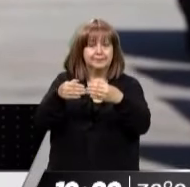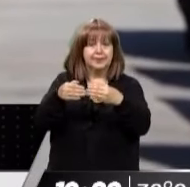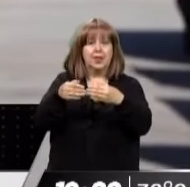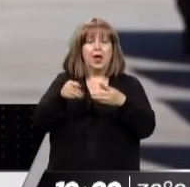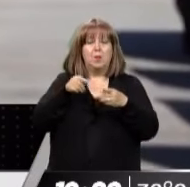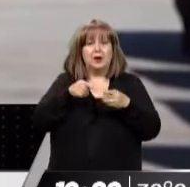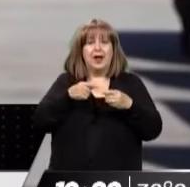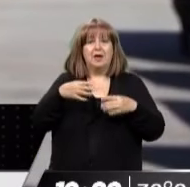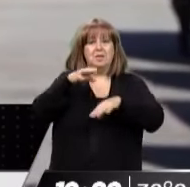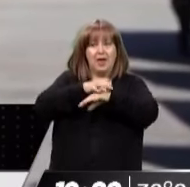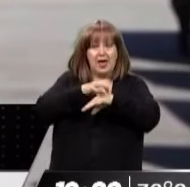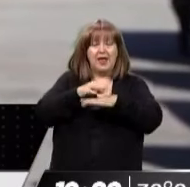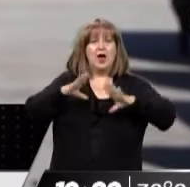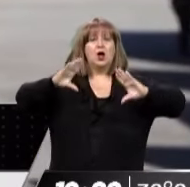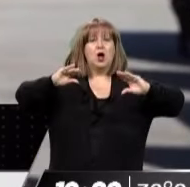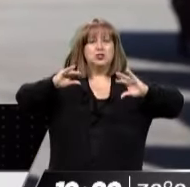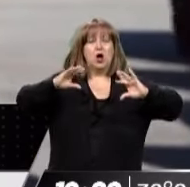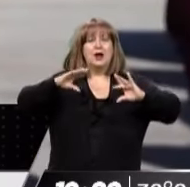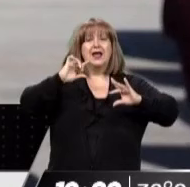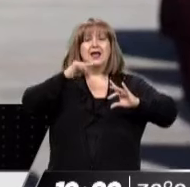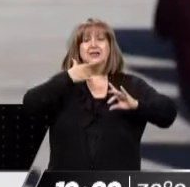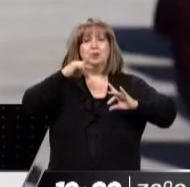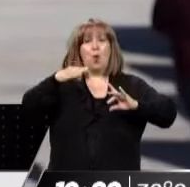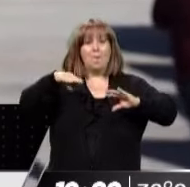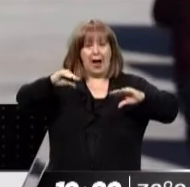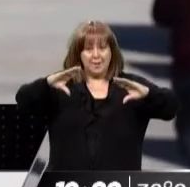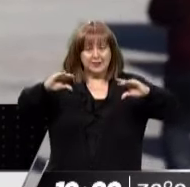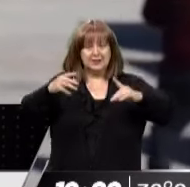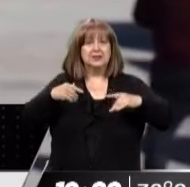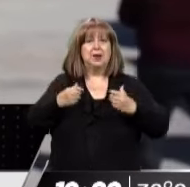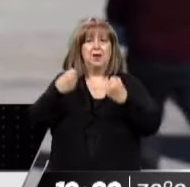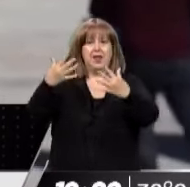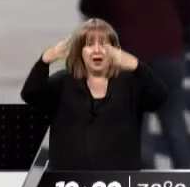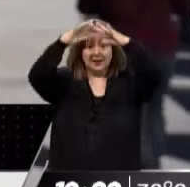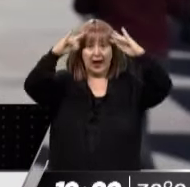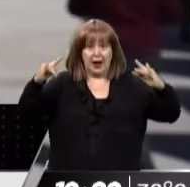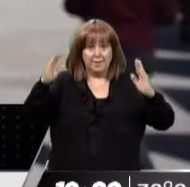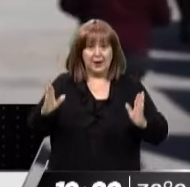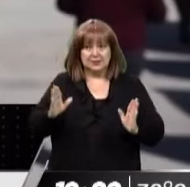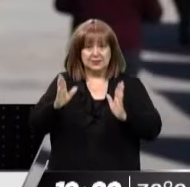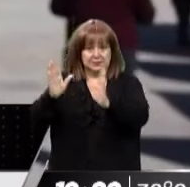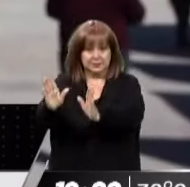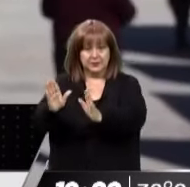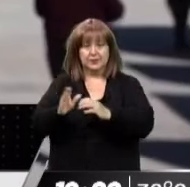llevando suministros médicos, colchones de espuma y otros suministros para tiendas.